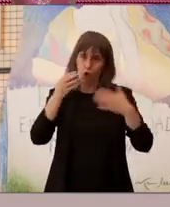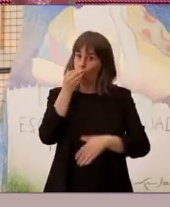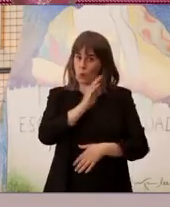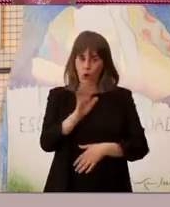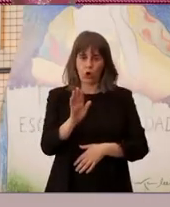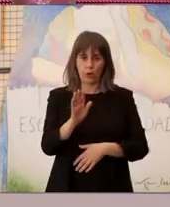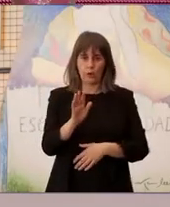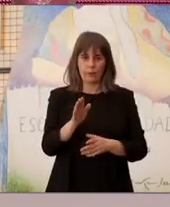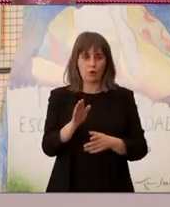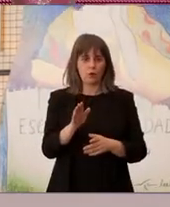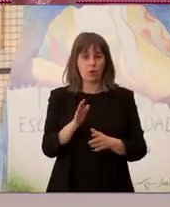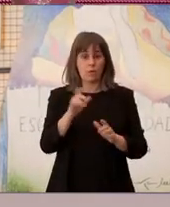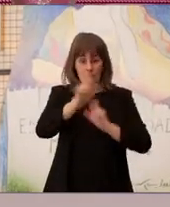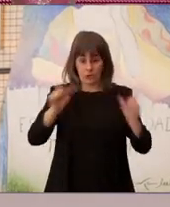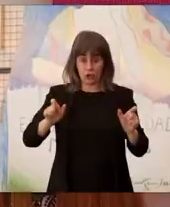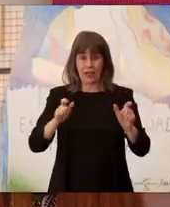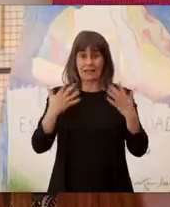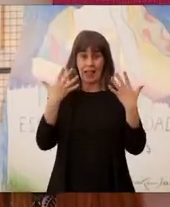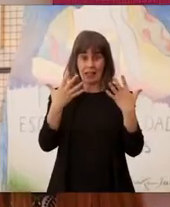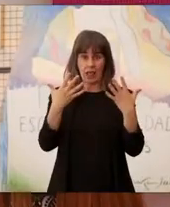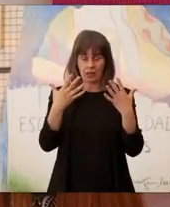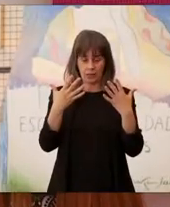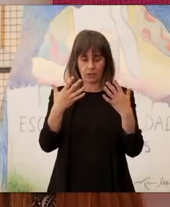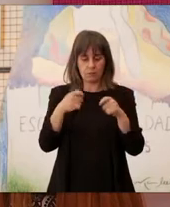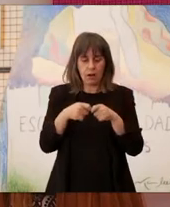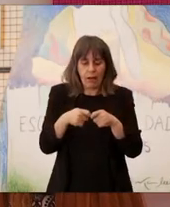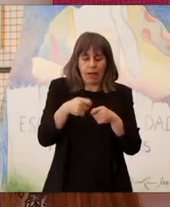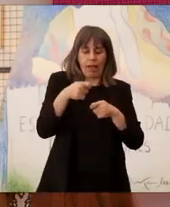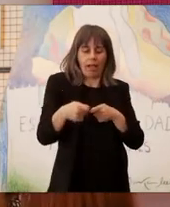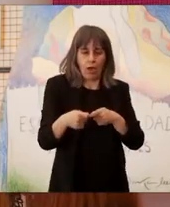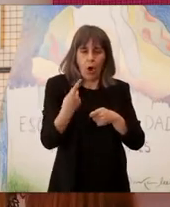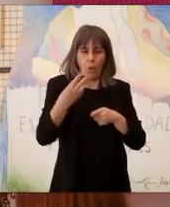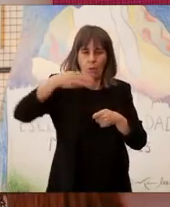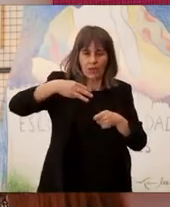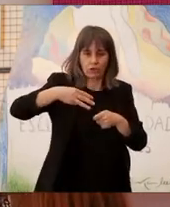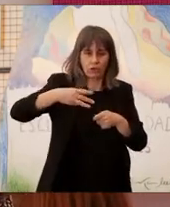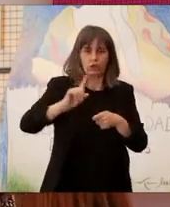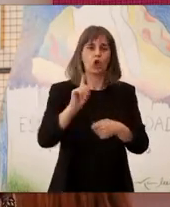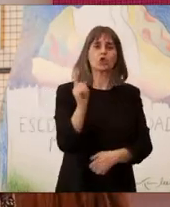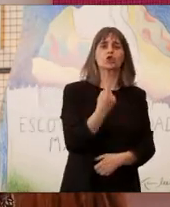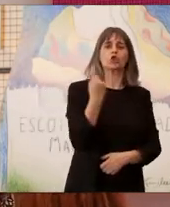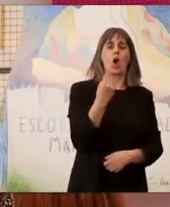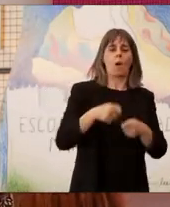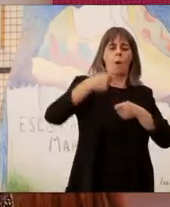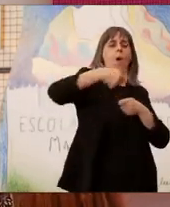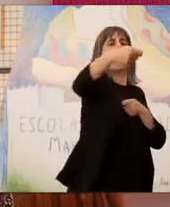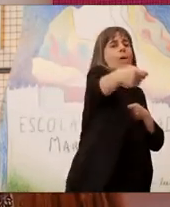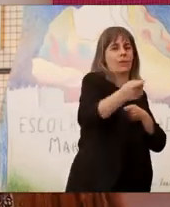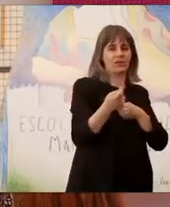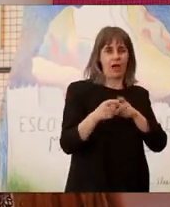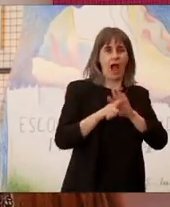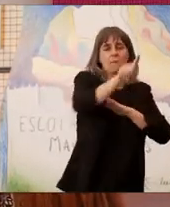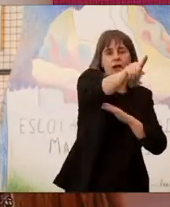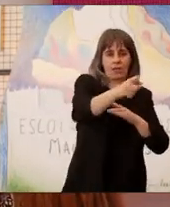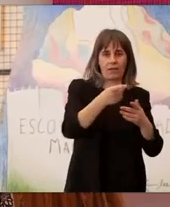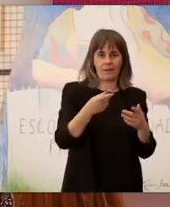diez personas que diez metros tú sola Claro que avanzar un metro se va a avanzar muy poquito y que no te